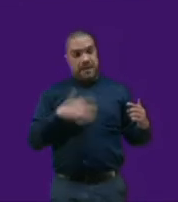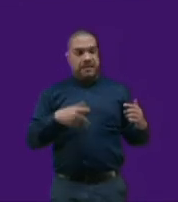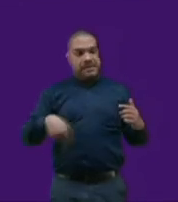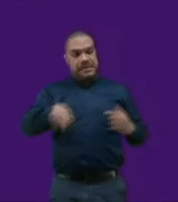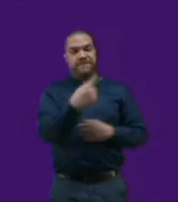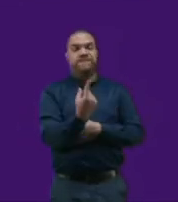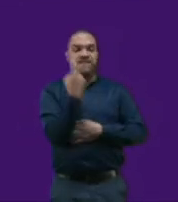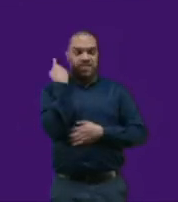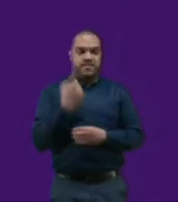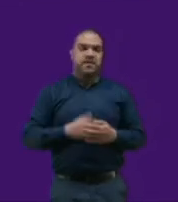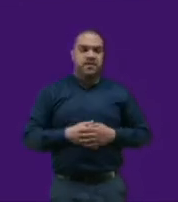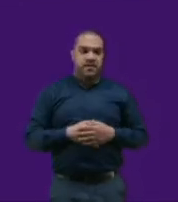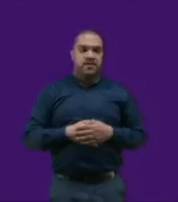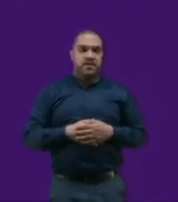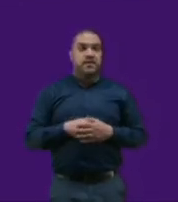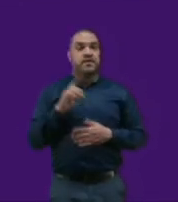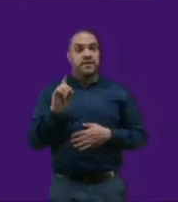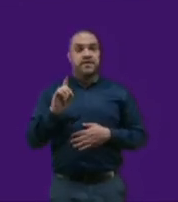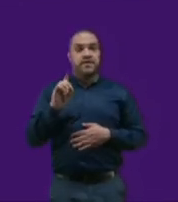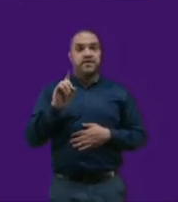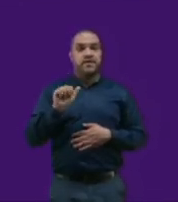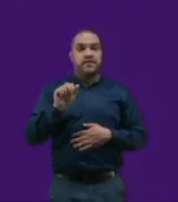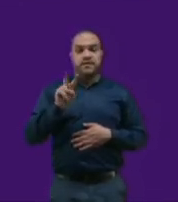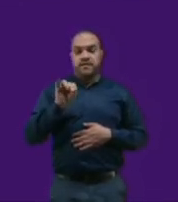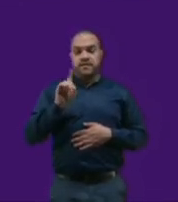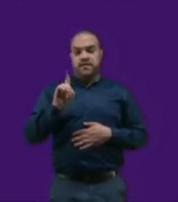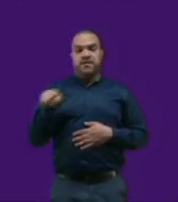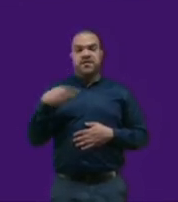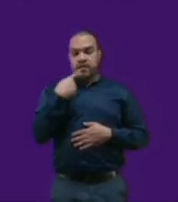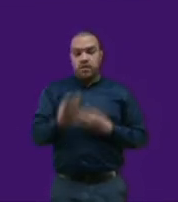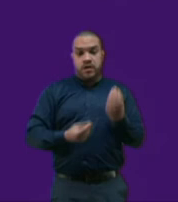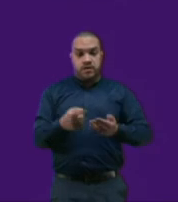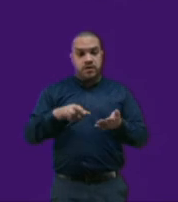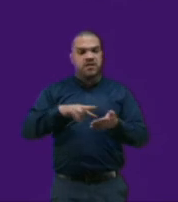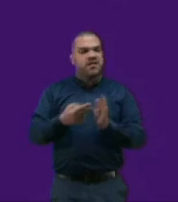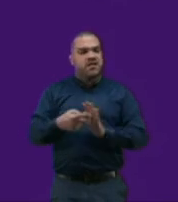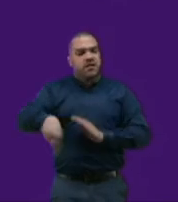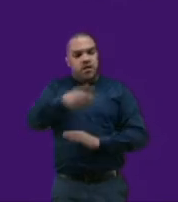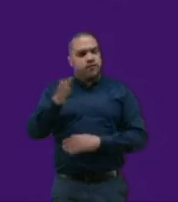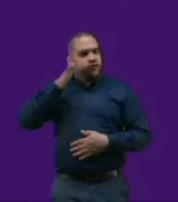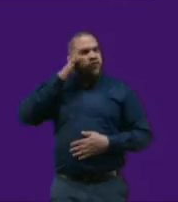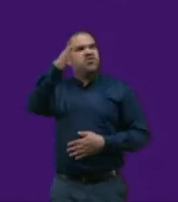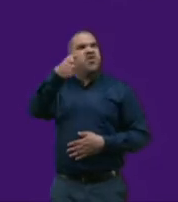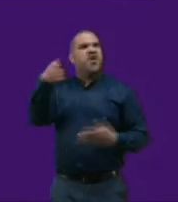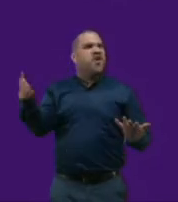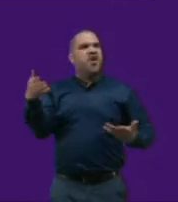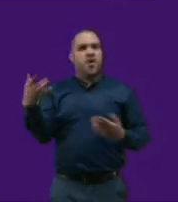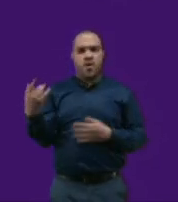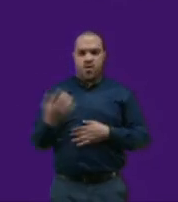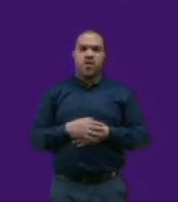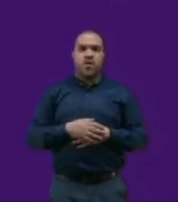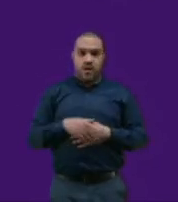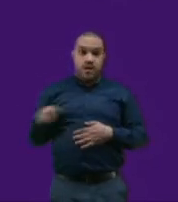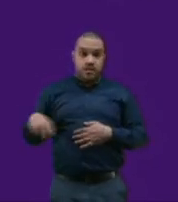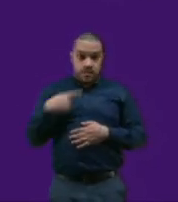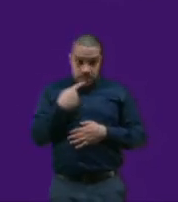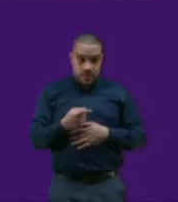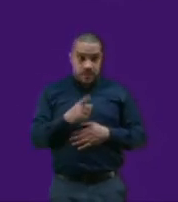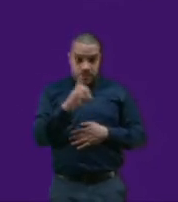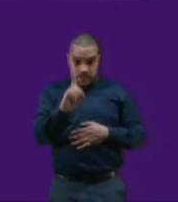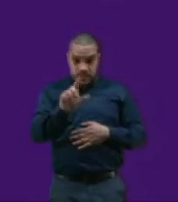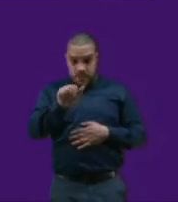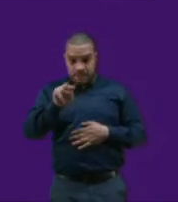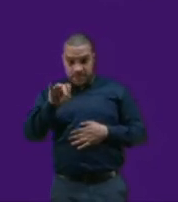Y David decía hoy de Nubank que el futuro era morado. Yo creo que el futuro también es